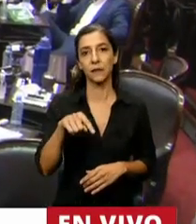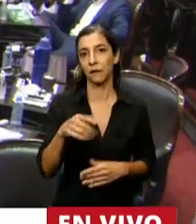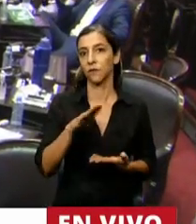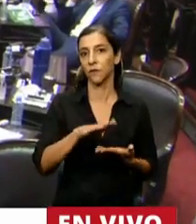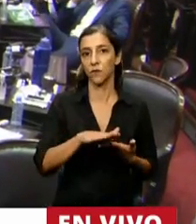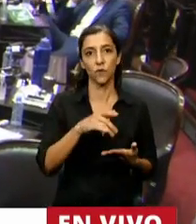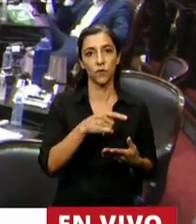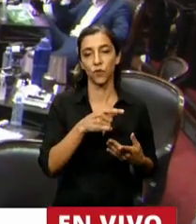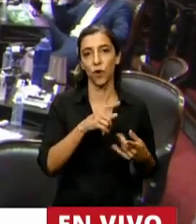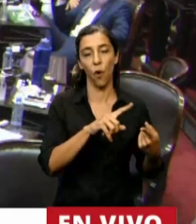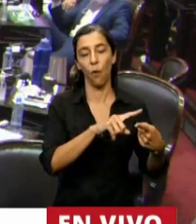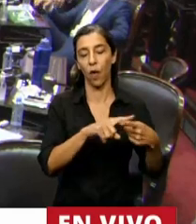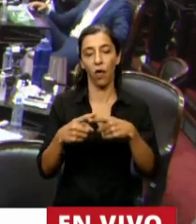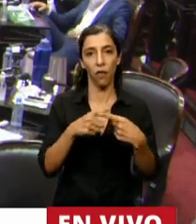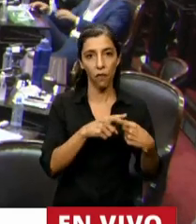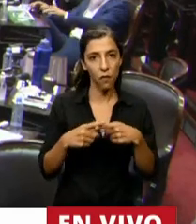tenido